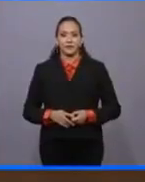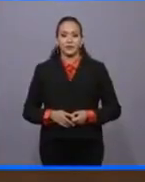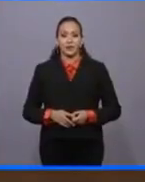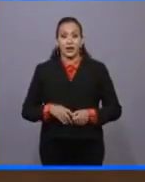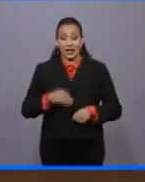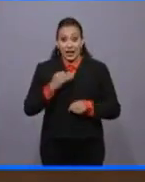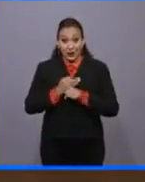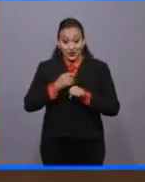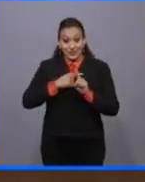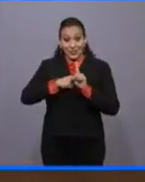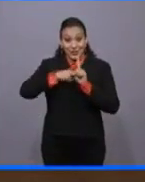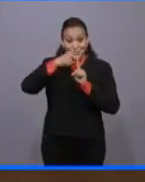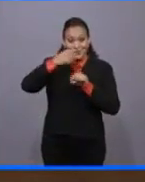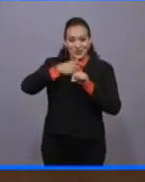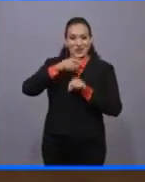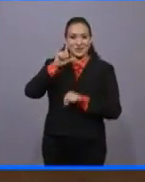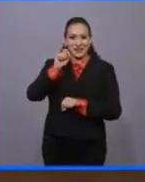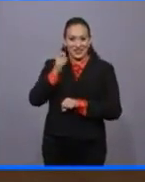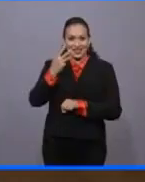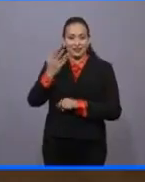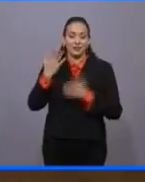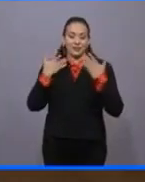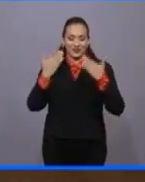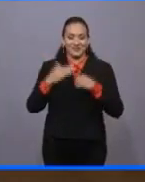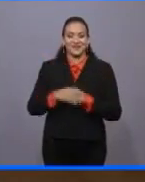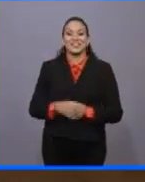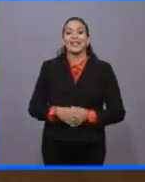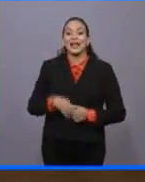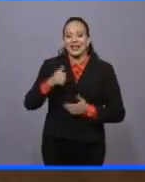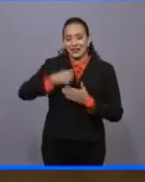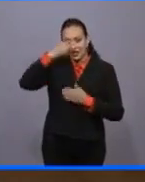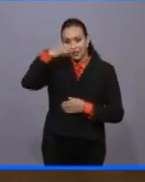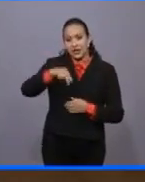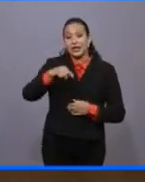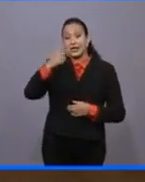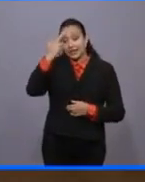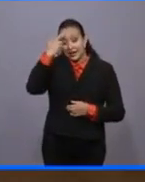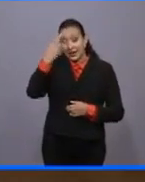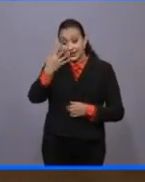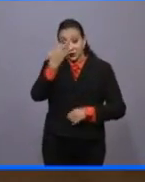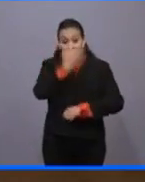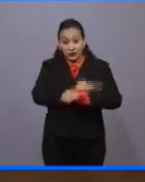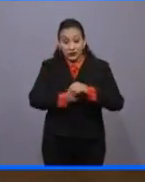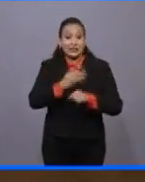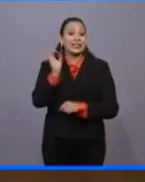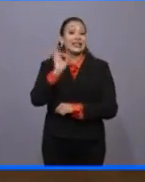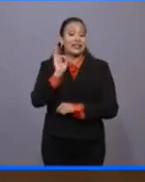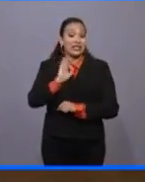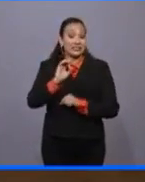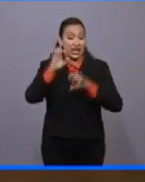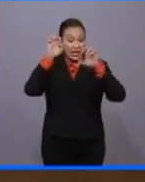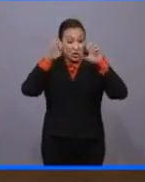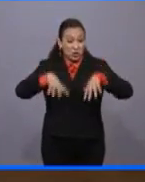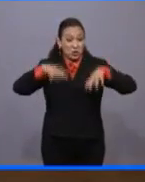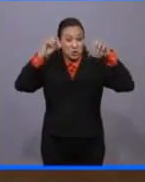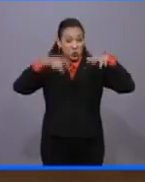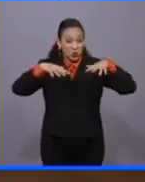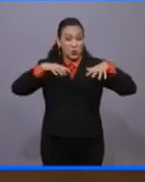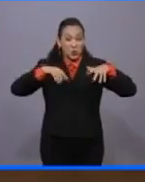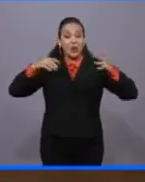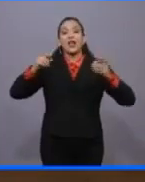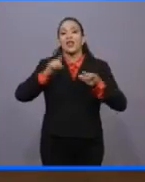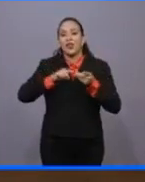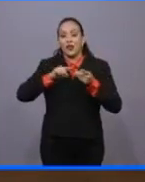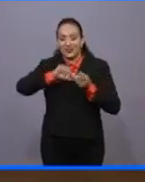23 grados centígrados la temperatura en el Valle de México y a partir de las 4 de la tarde se pronostican chubascos en gran parte